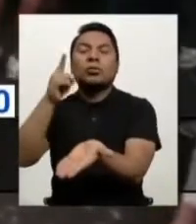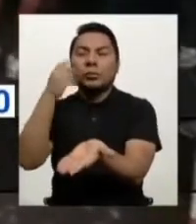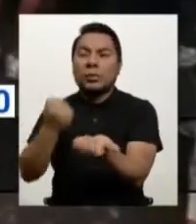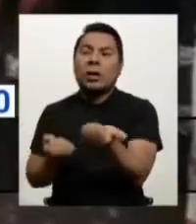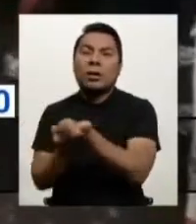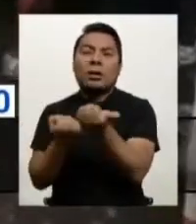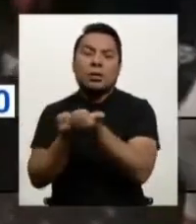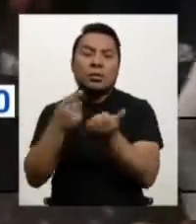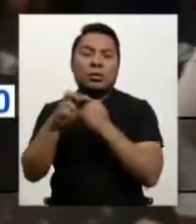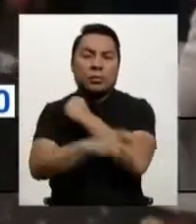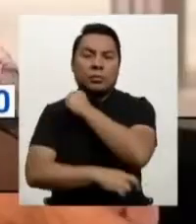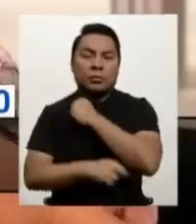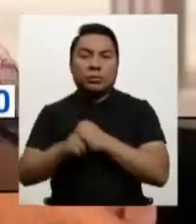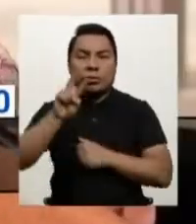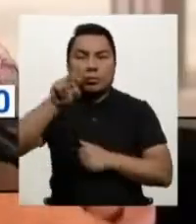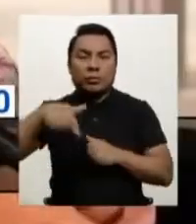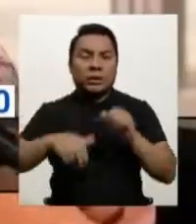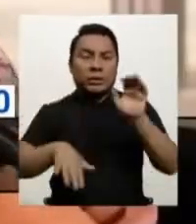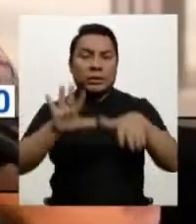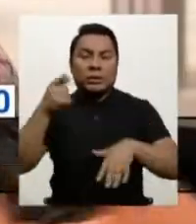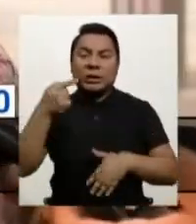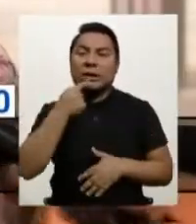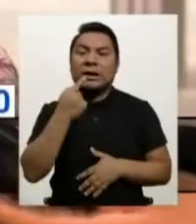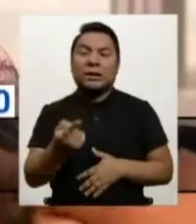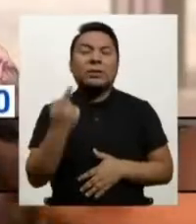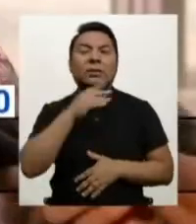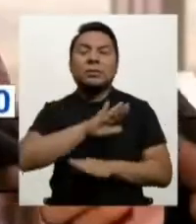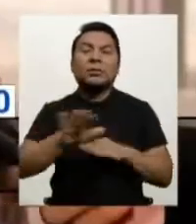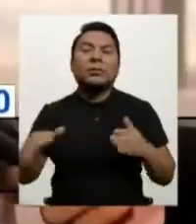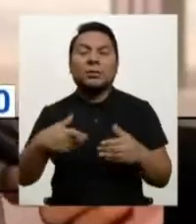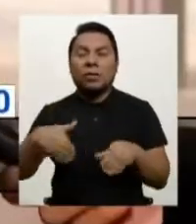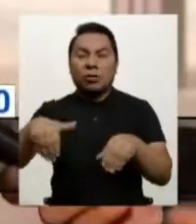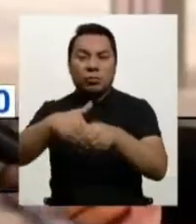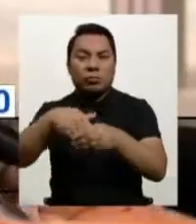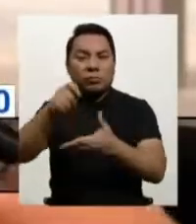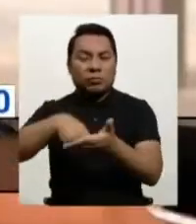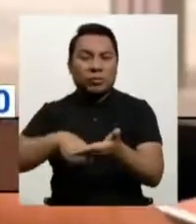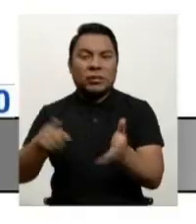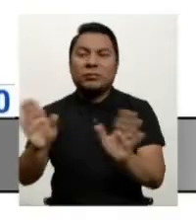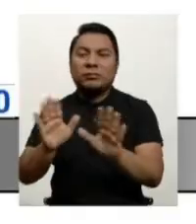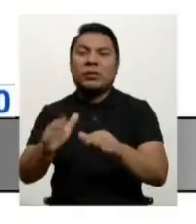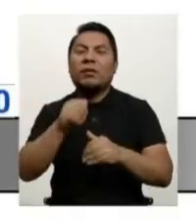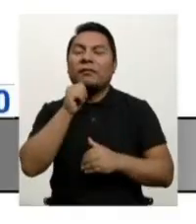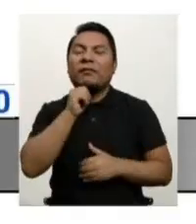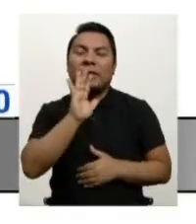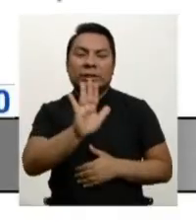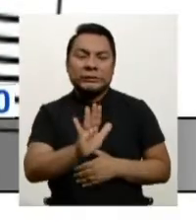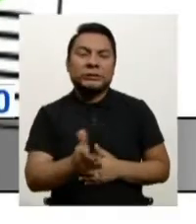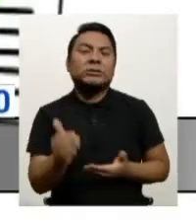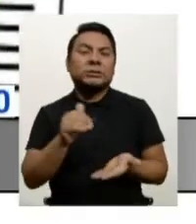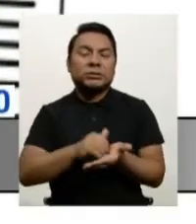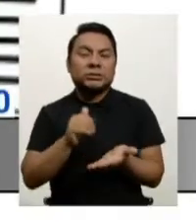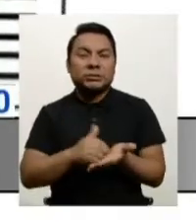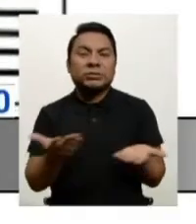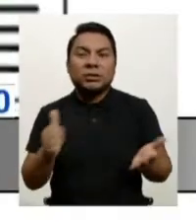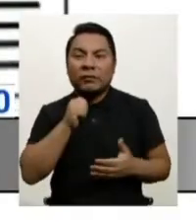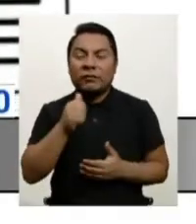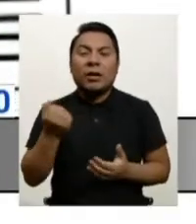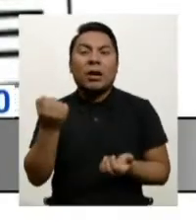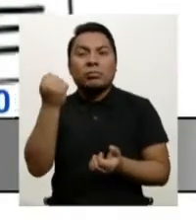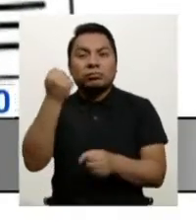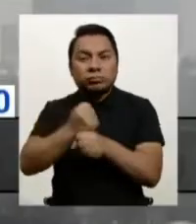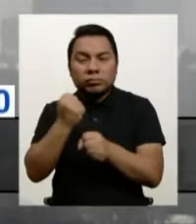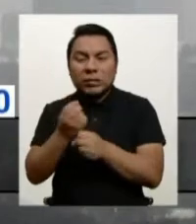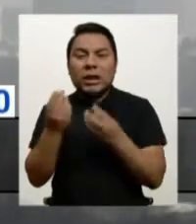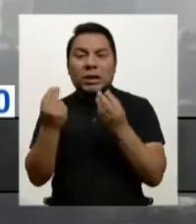de su país. En el 2015, el gobierno de Managua había descartado suscribir el Pacto de París por considerarlo insuficiente, al no contemplar acciones urgentes